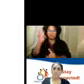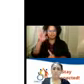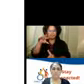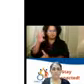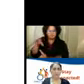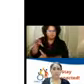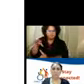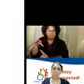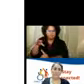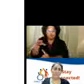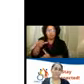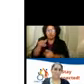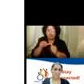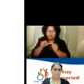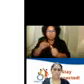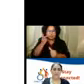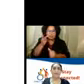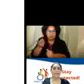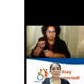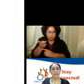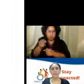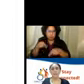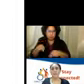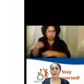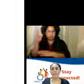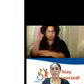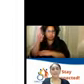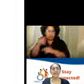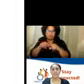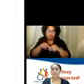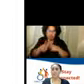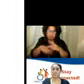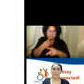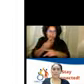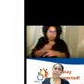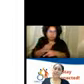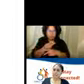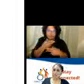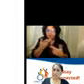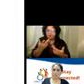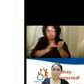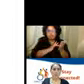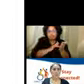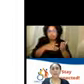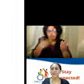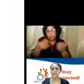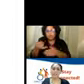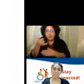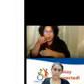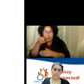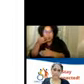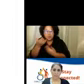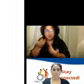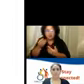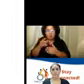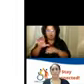Ambas han tenido su video destacado para que puedan verse durante la presentación. Dependiendo su dispositivo, esto tal vez quiero decir que